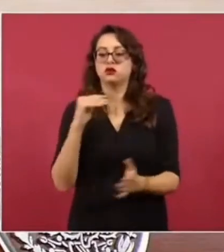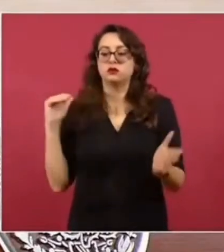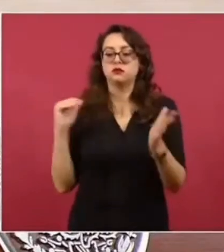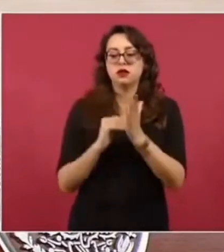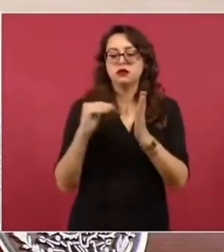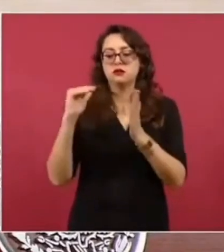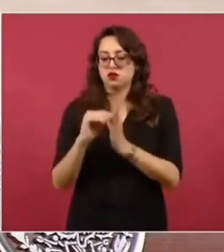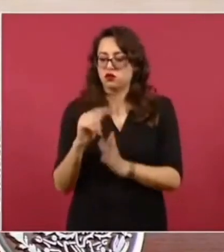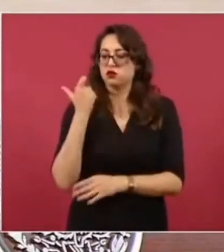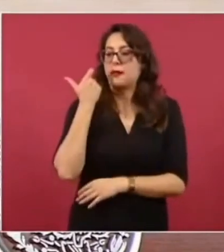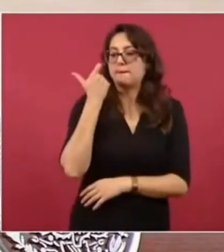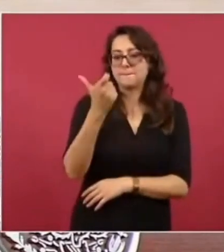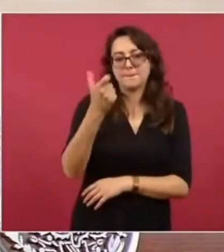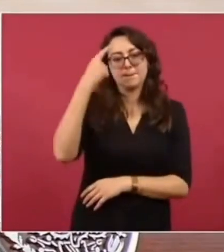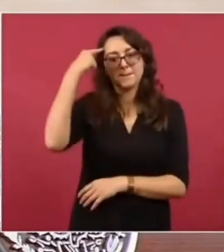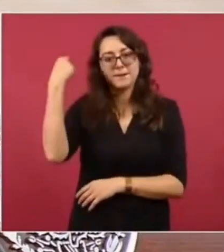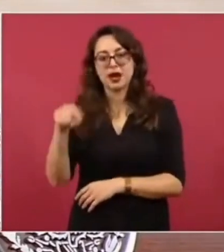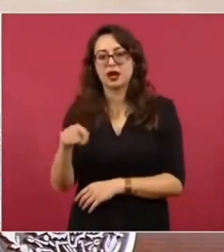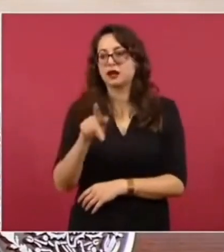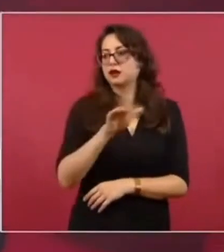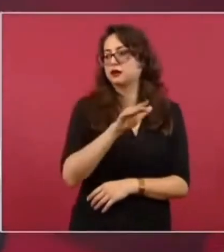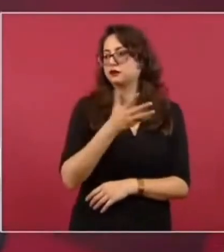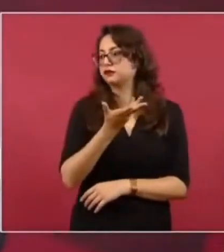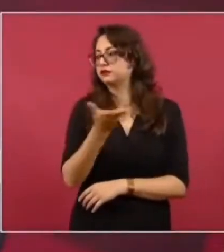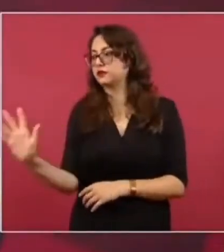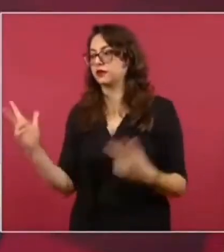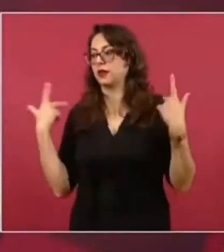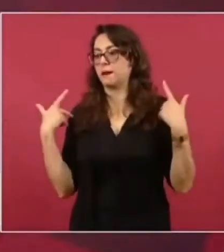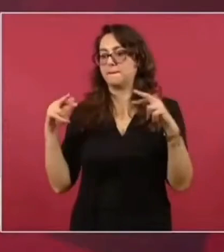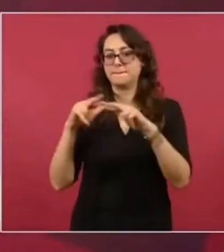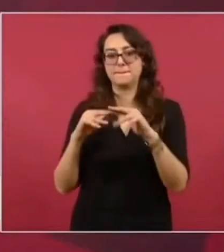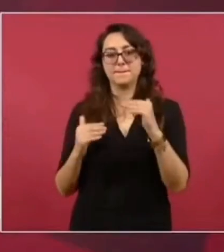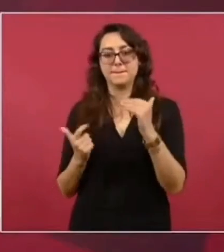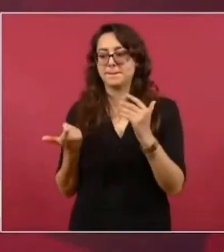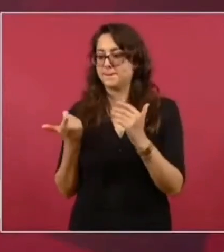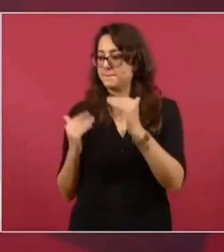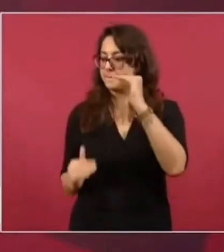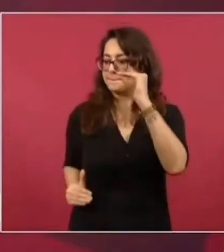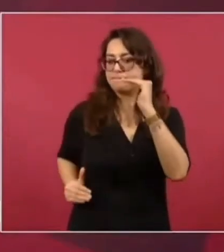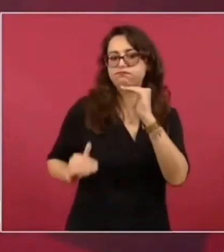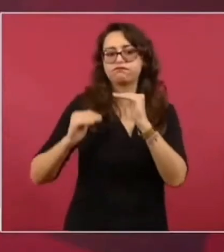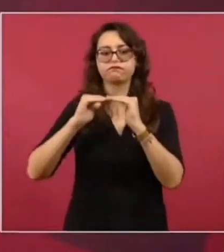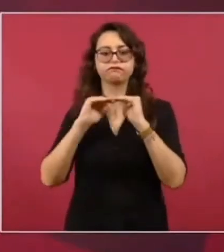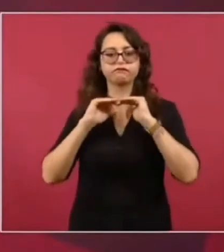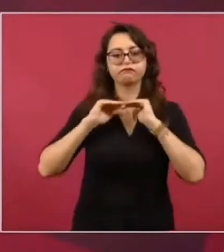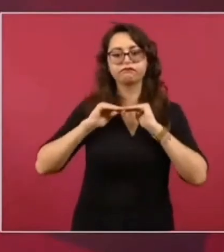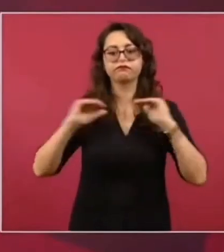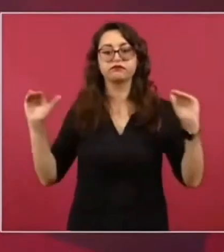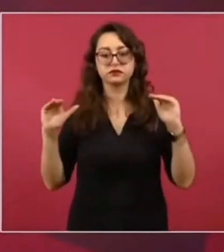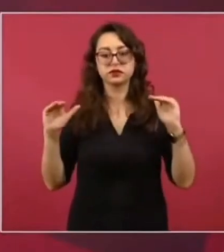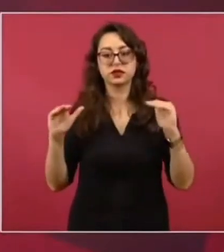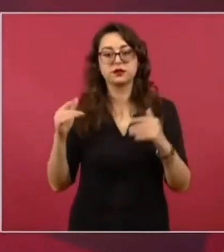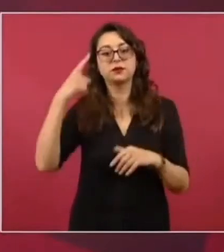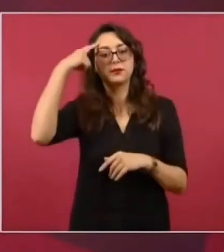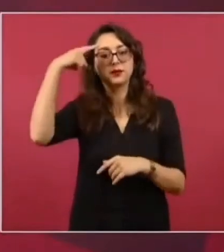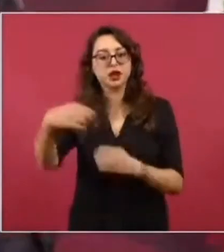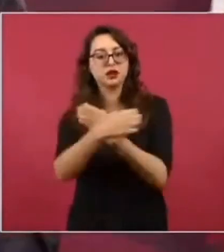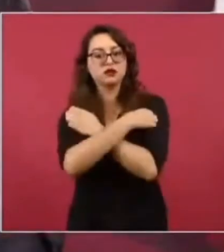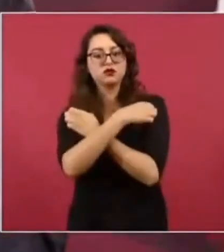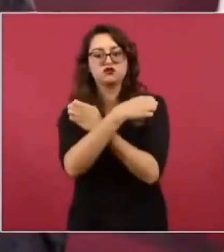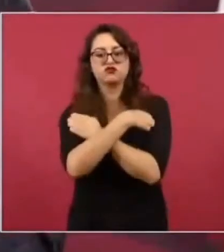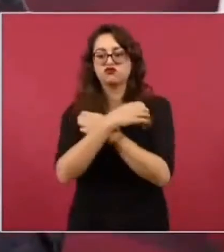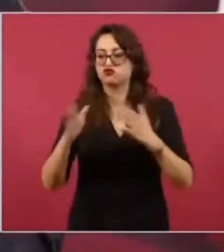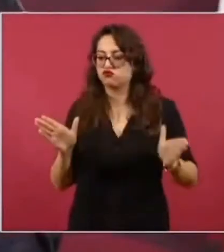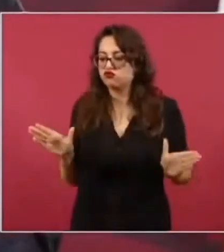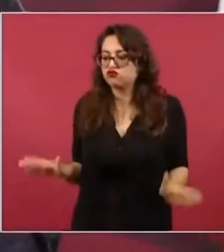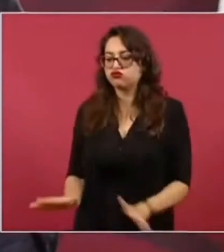adicionales al presupuesto, al fortalecimiento de la educación pública en nuestro país.